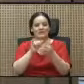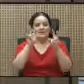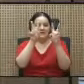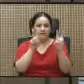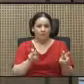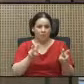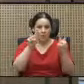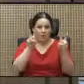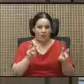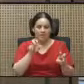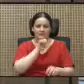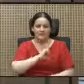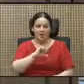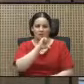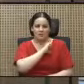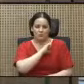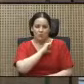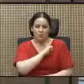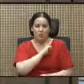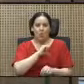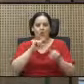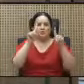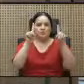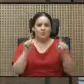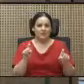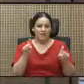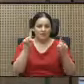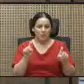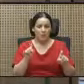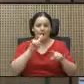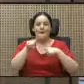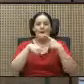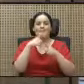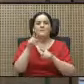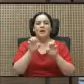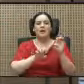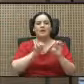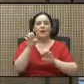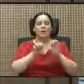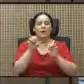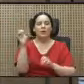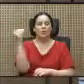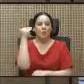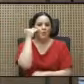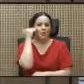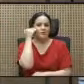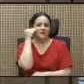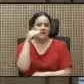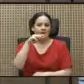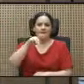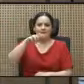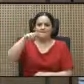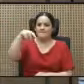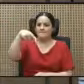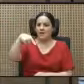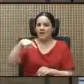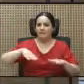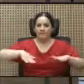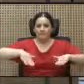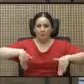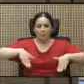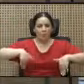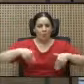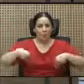son de aptitud, son diagnósticas, van a evaluar un conocimiento que el MEP no ha brindado a